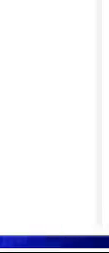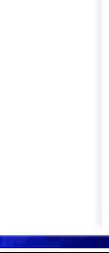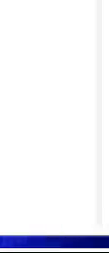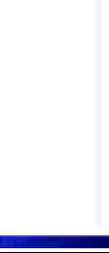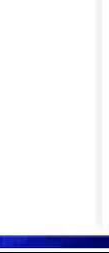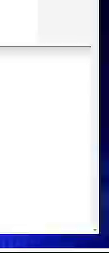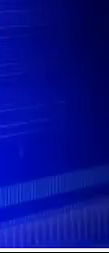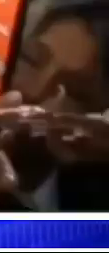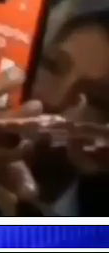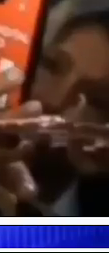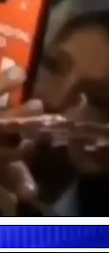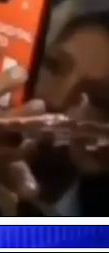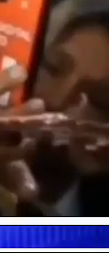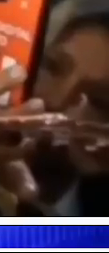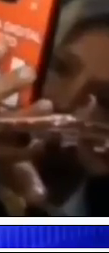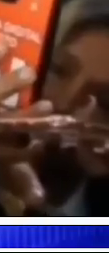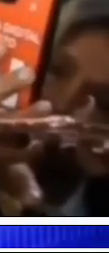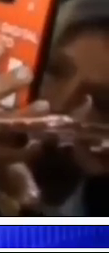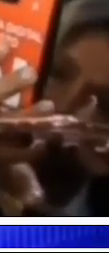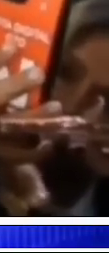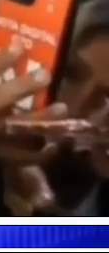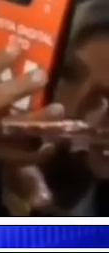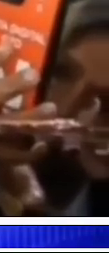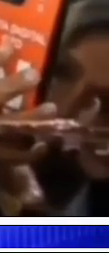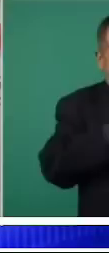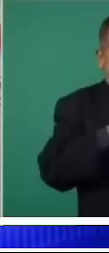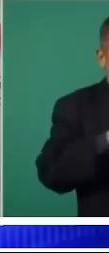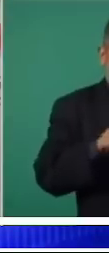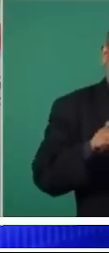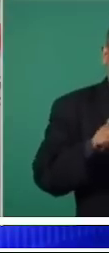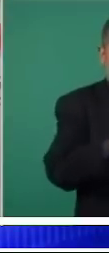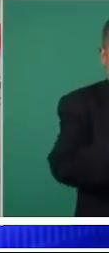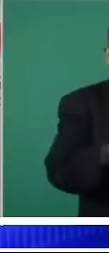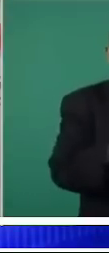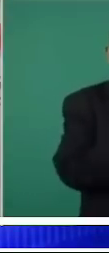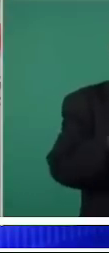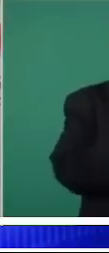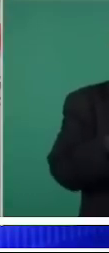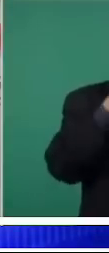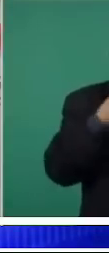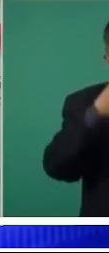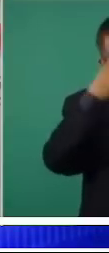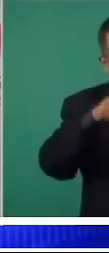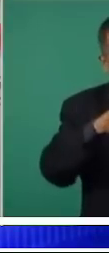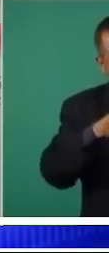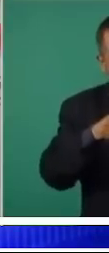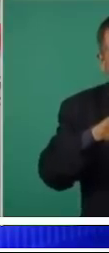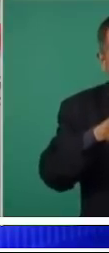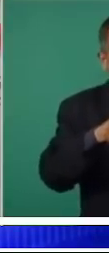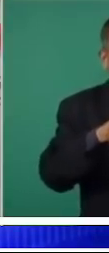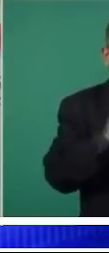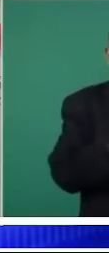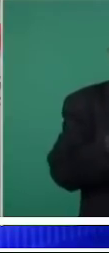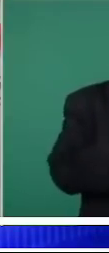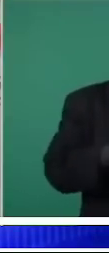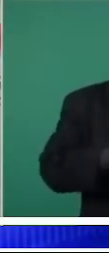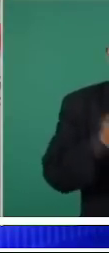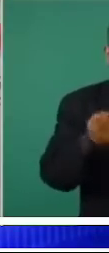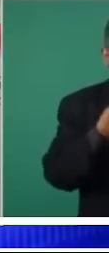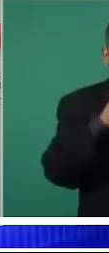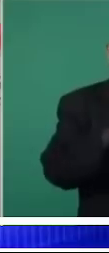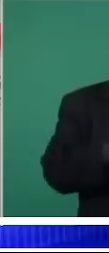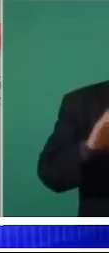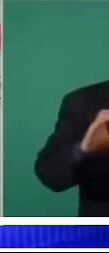estuviéramos escuchando amargo Cortés si estuviéramos escuchando a Dante delgado pero no es una jueza que